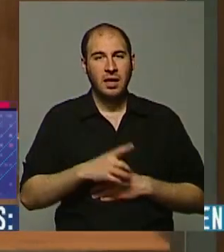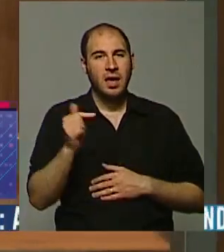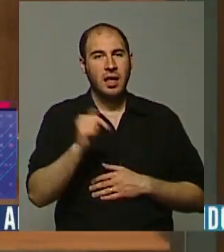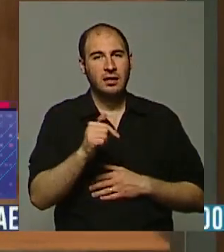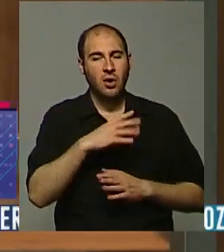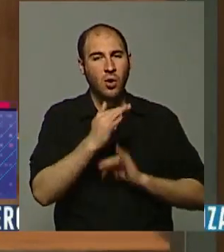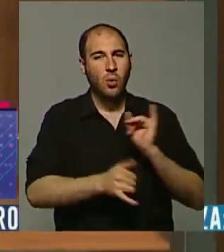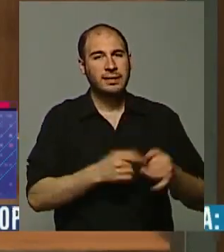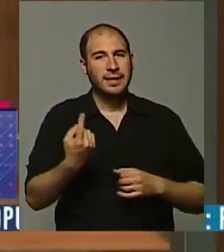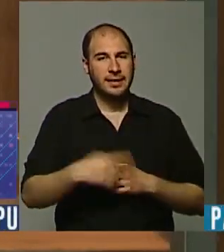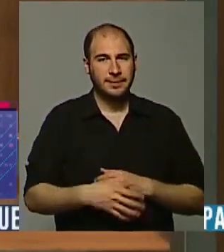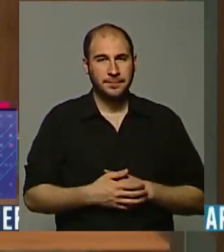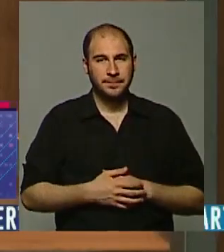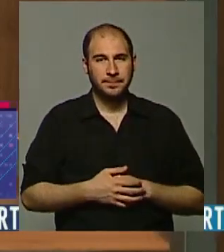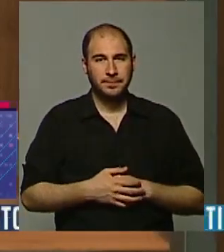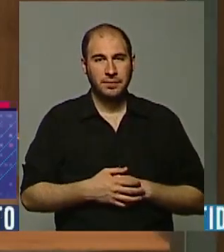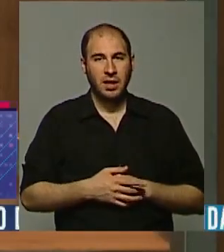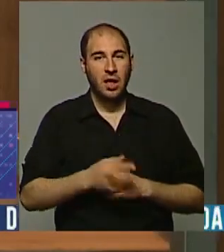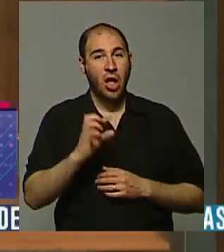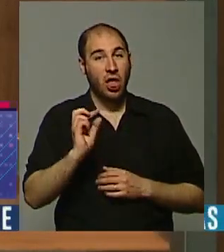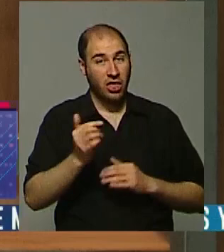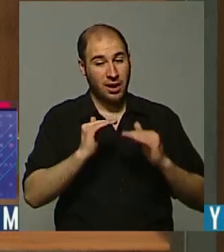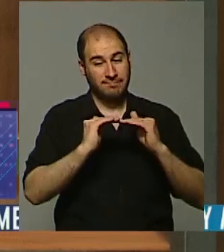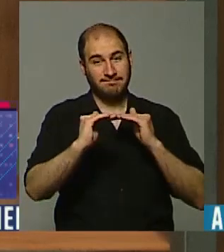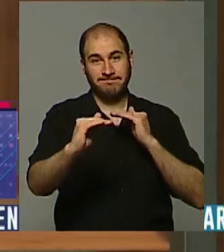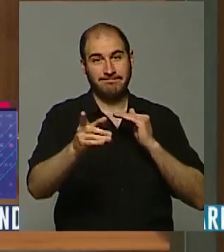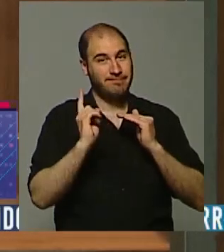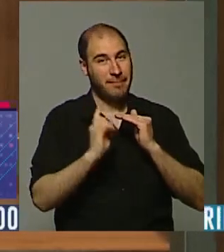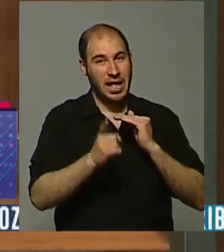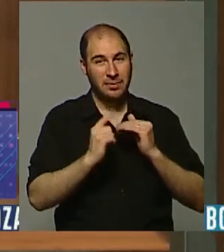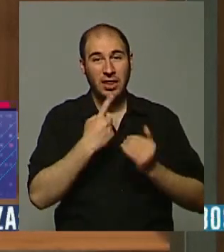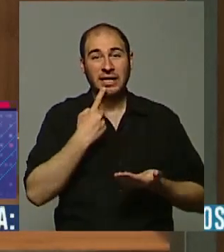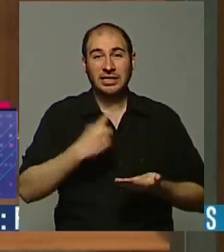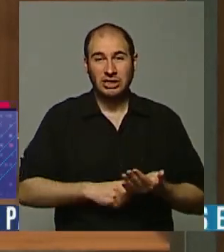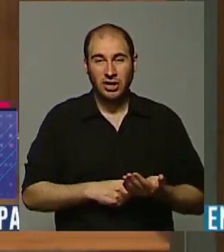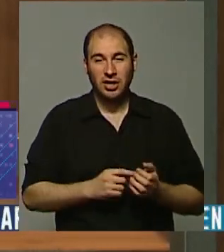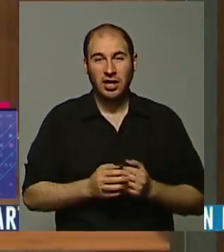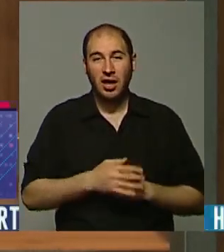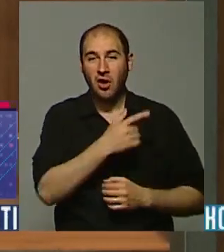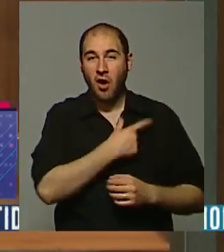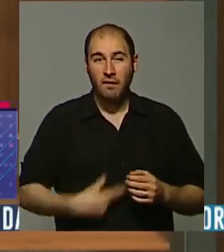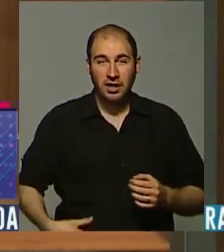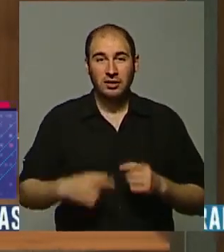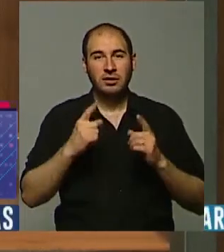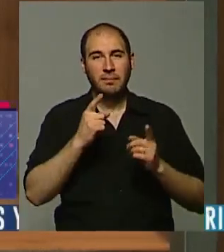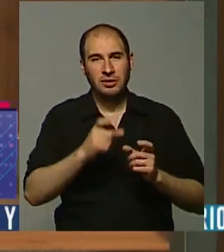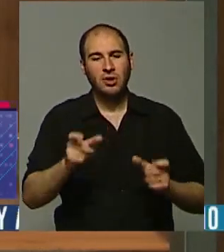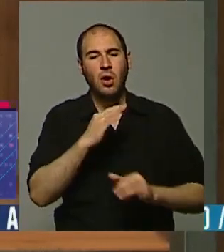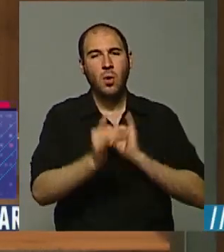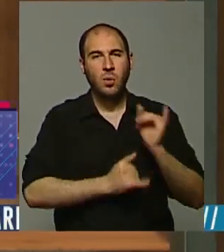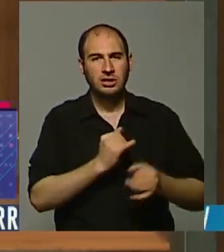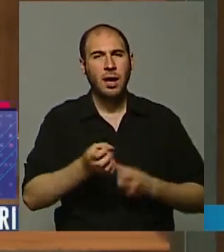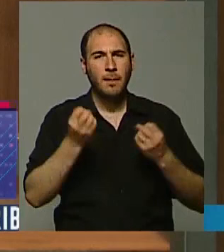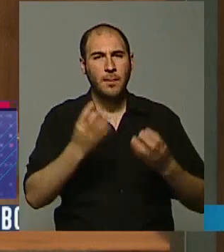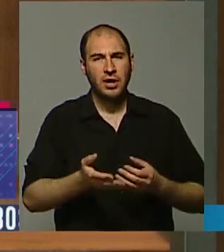lo que tenemos que decir es que hay un dólar que se mantiene estable, una decisión que tomó el gobierno, y muchos dicen también, ¿por qué no